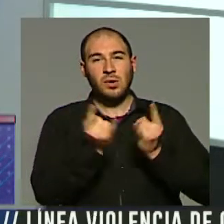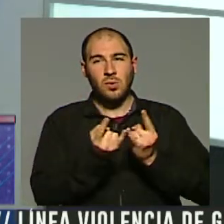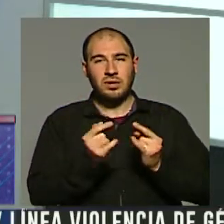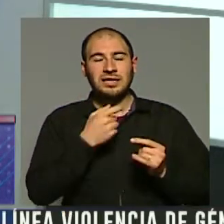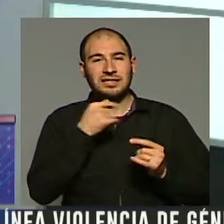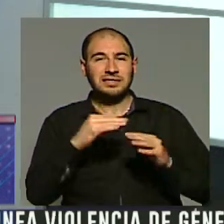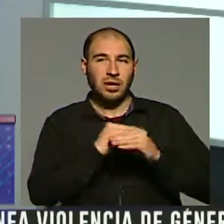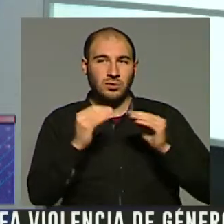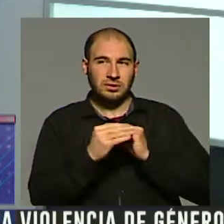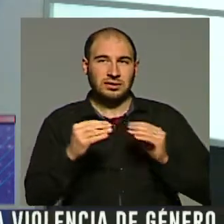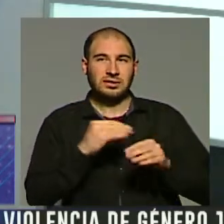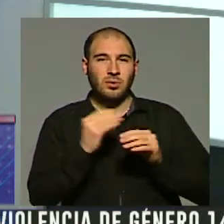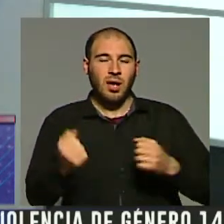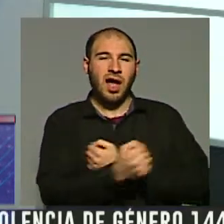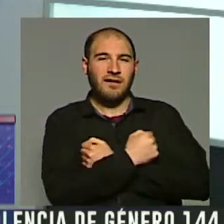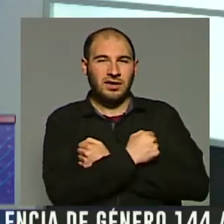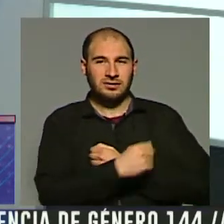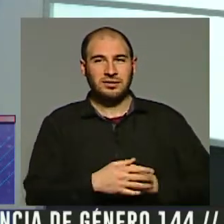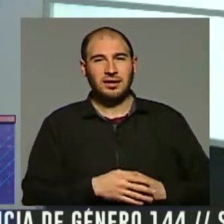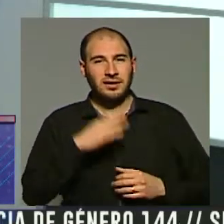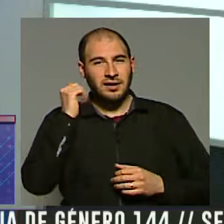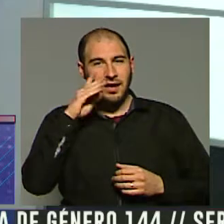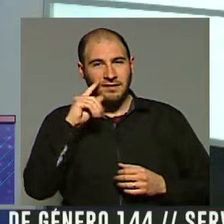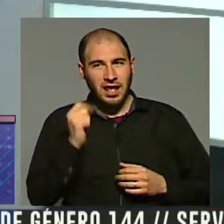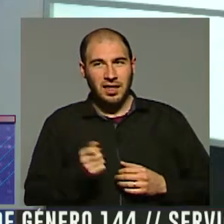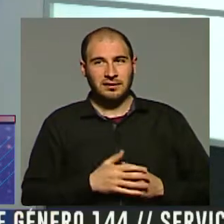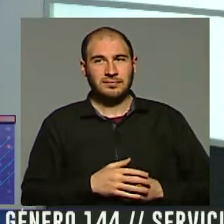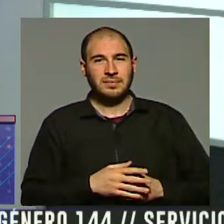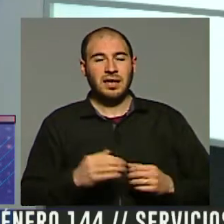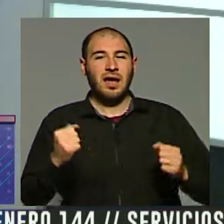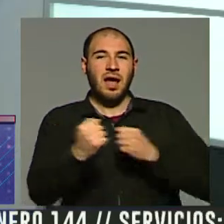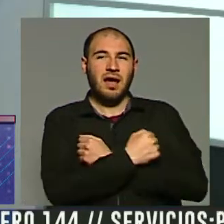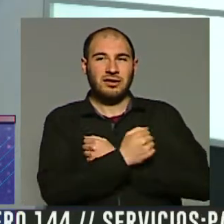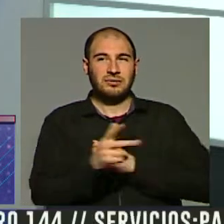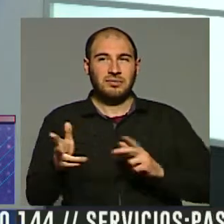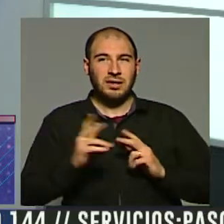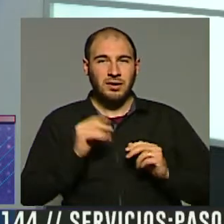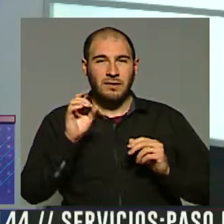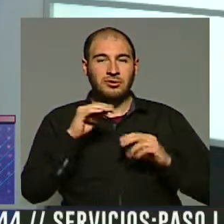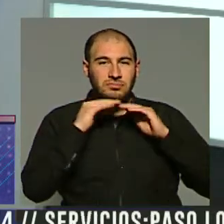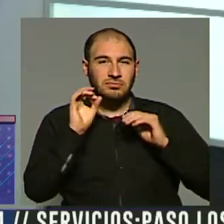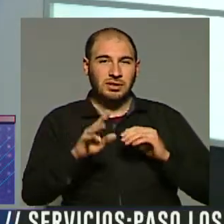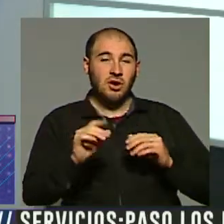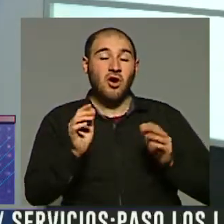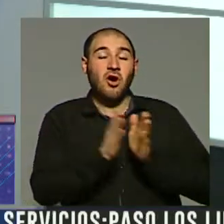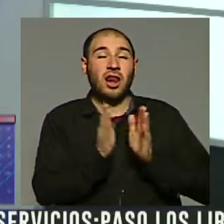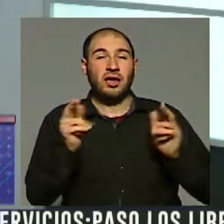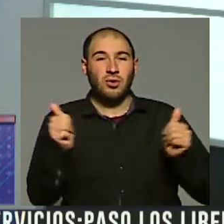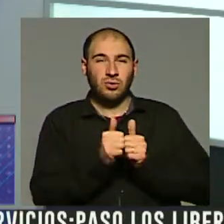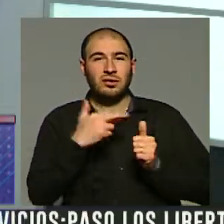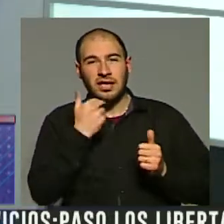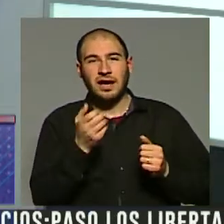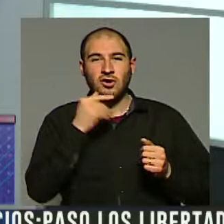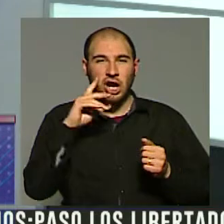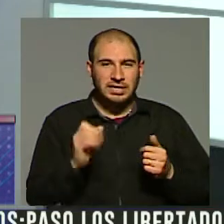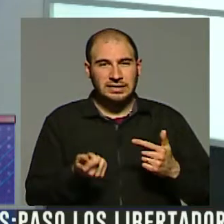le mandara saludos. Le mandamos saludos, un fuerte abrazo a Gabriela. Gaby, un abrazo. Me dijeron que lo iba a ver sola en noticiero. Espero que esté con alguien, con alguna de sus hijas, con